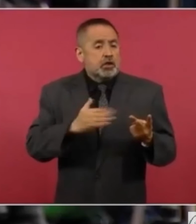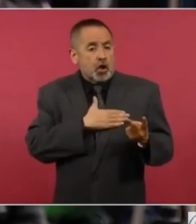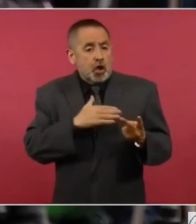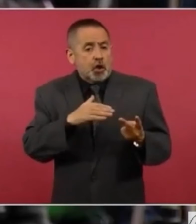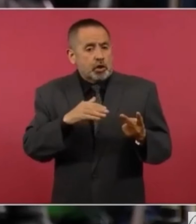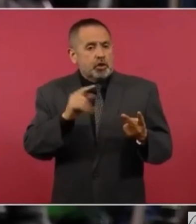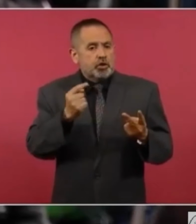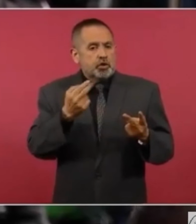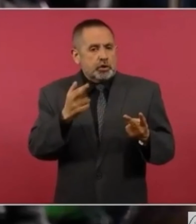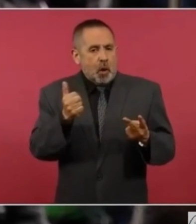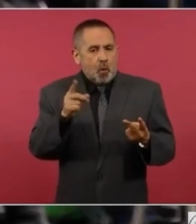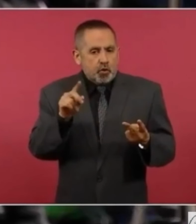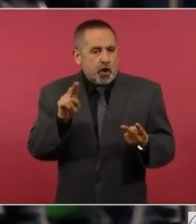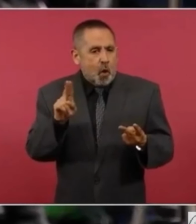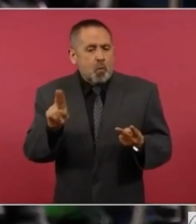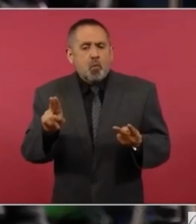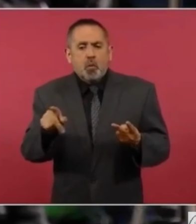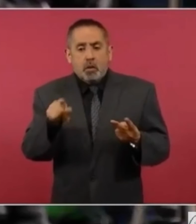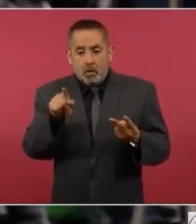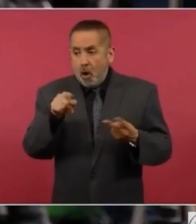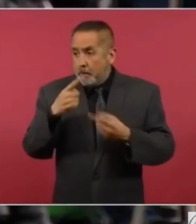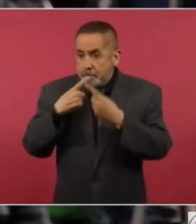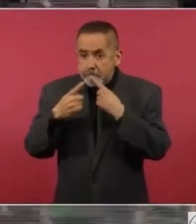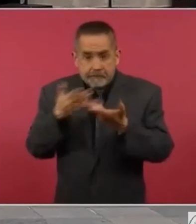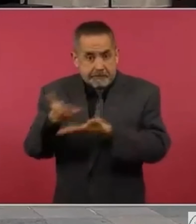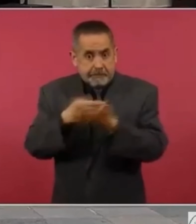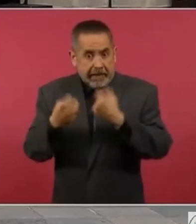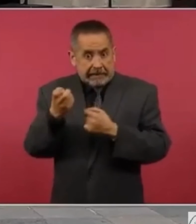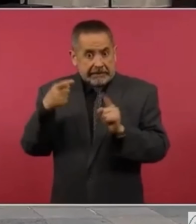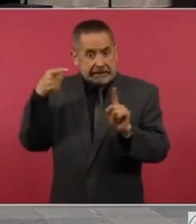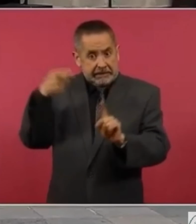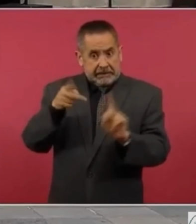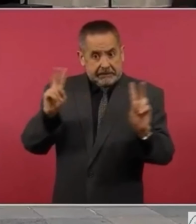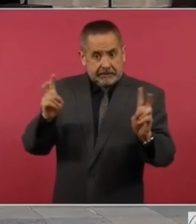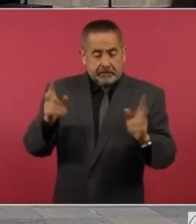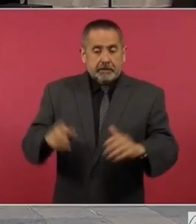Trudeau, plantearon este tema en esta mesa. Gracias.